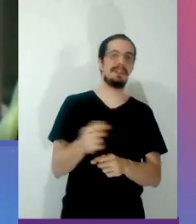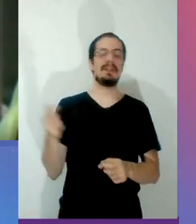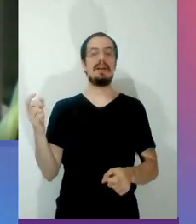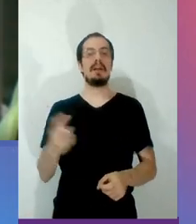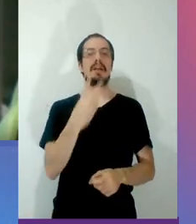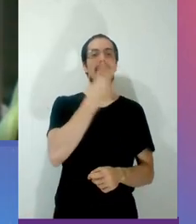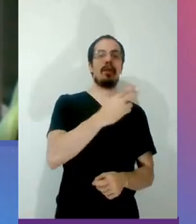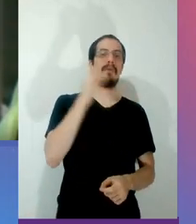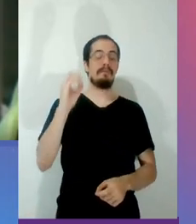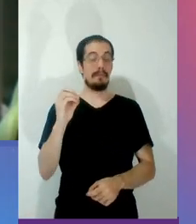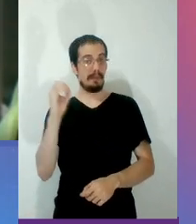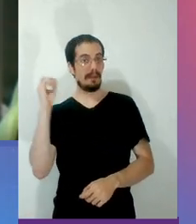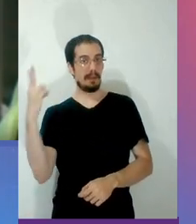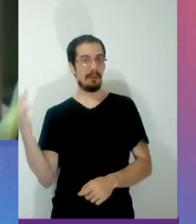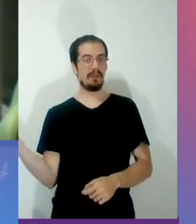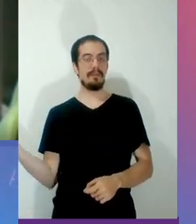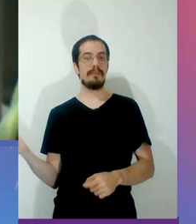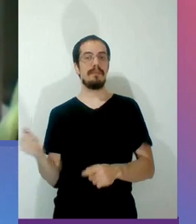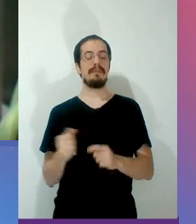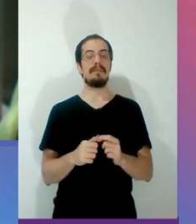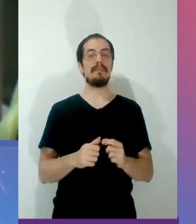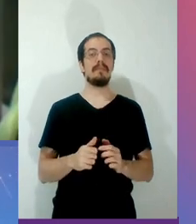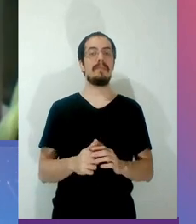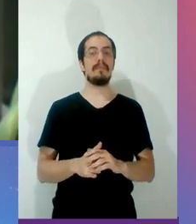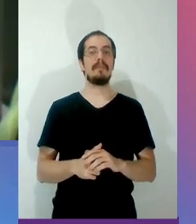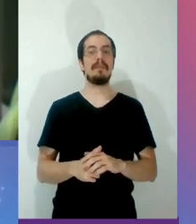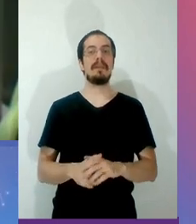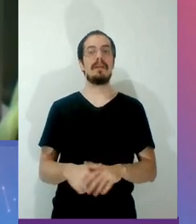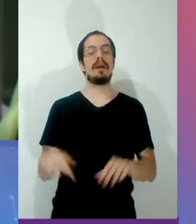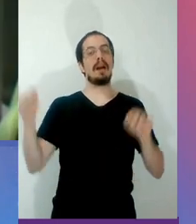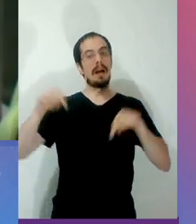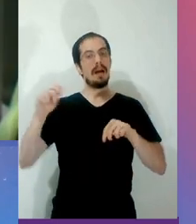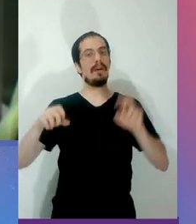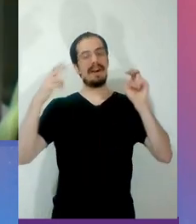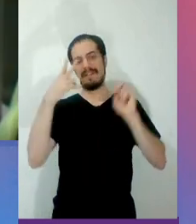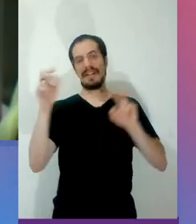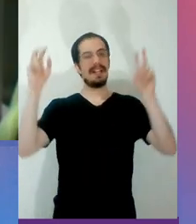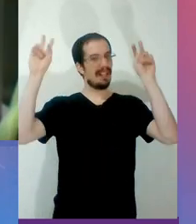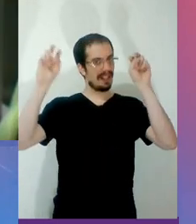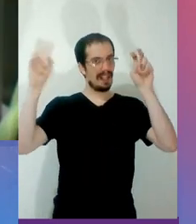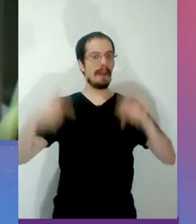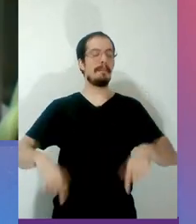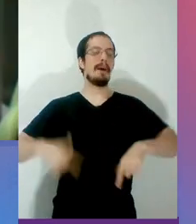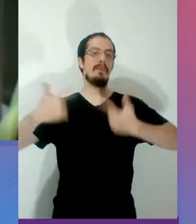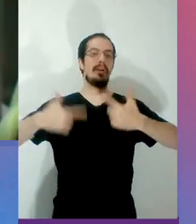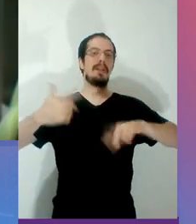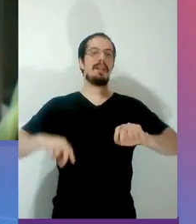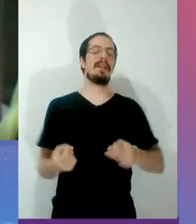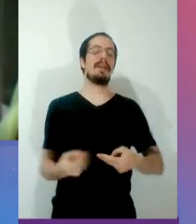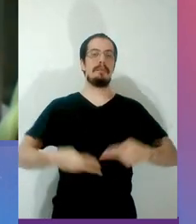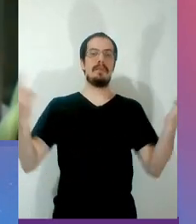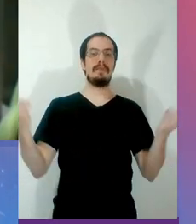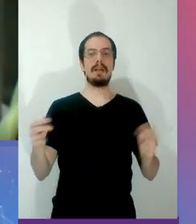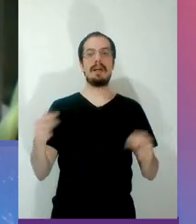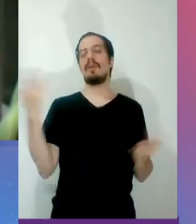2021. Y pasando ya a la parte de políticas públicas, ya a la parte más de estrategias